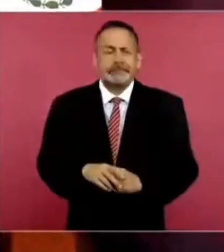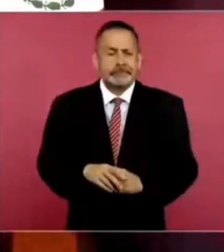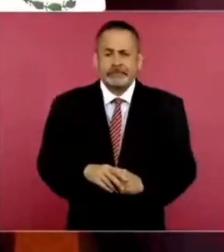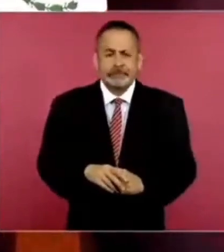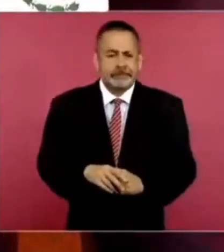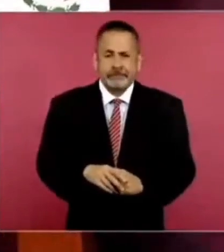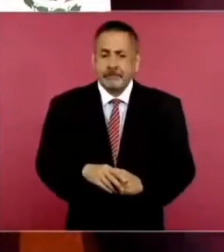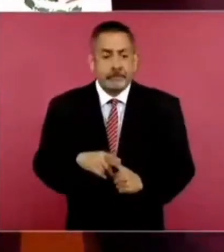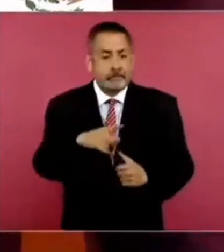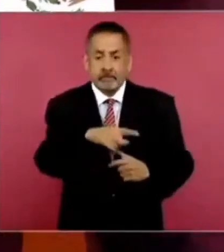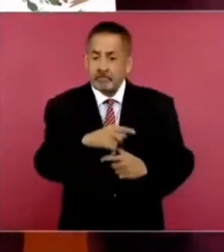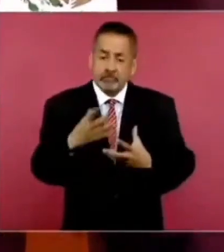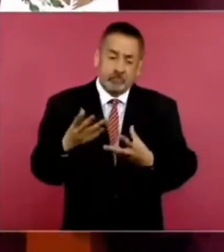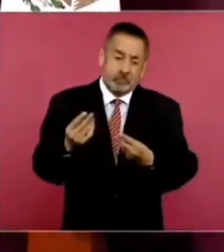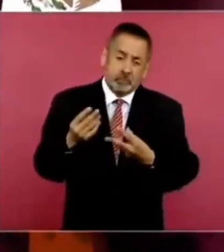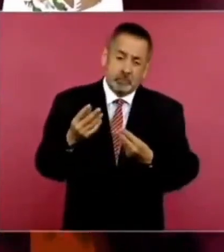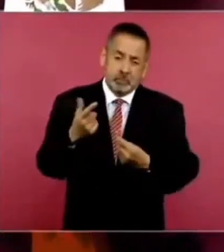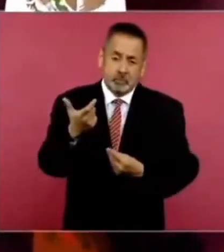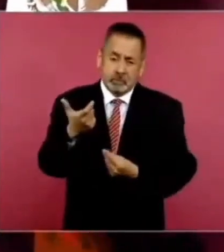bastante el dinero